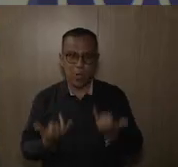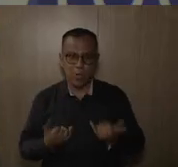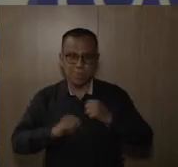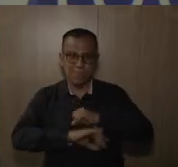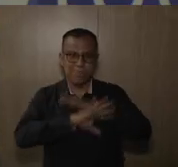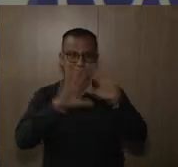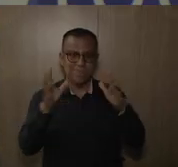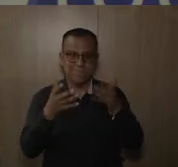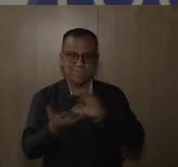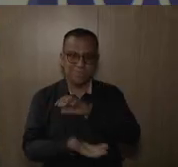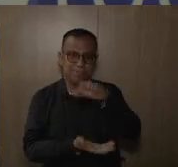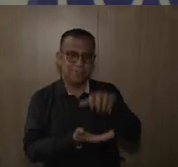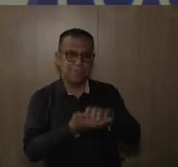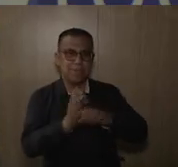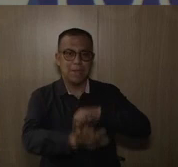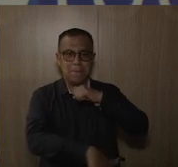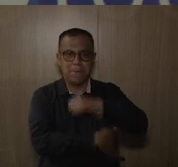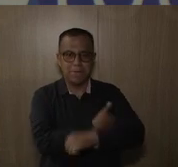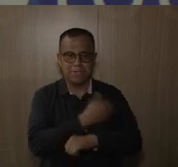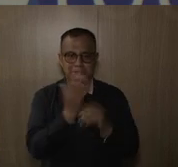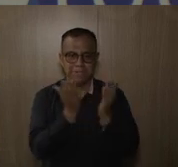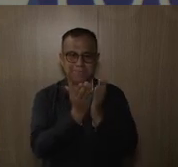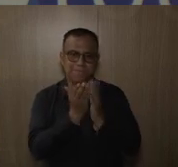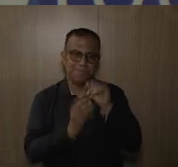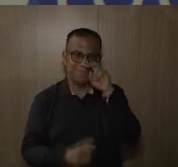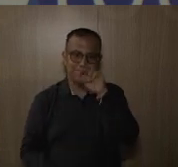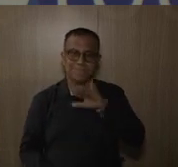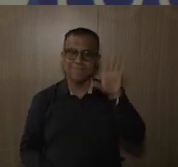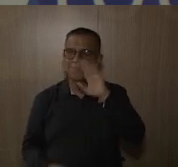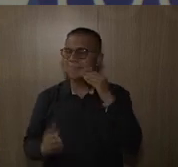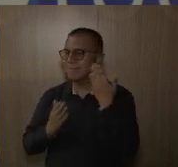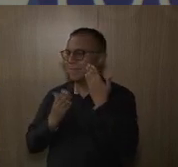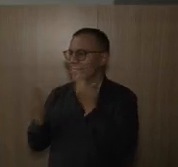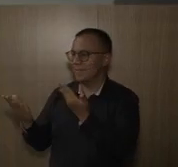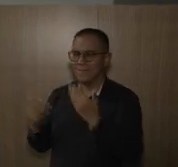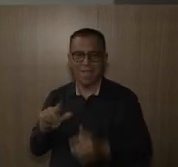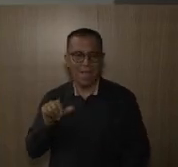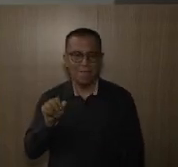las instalaciones del Ministerio de Educación Nacional. Andrés, adelante.